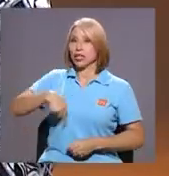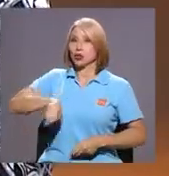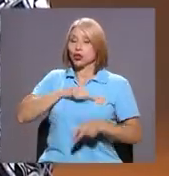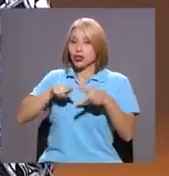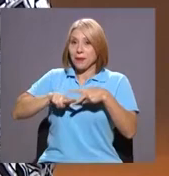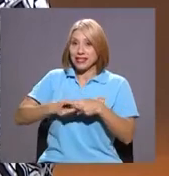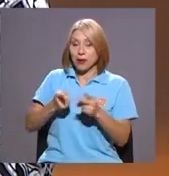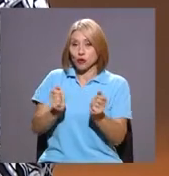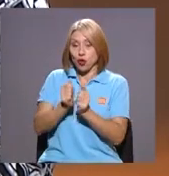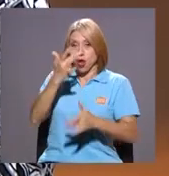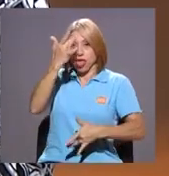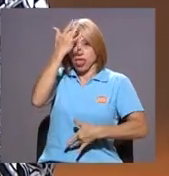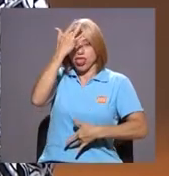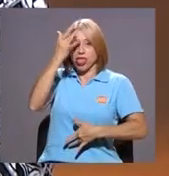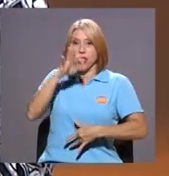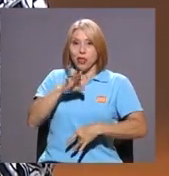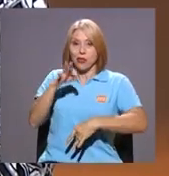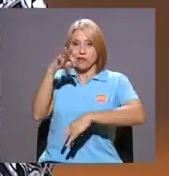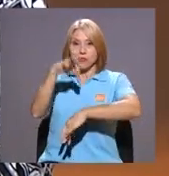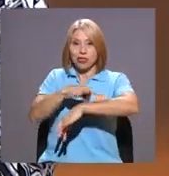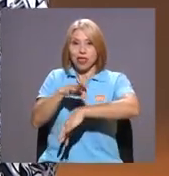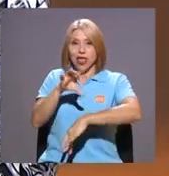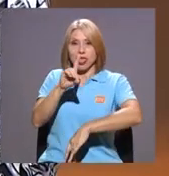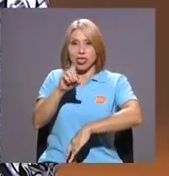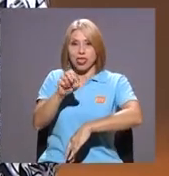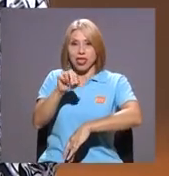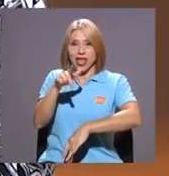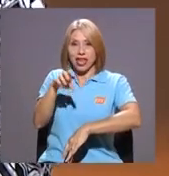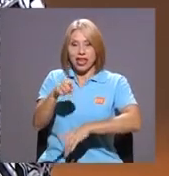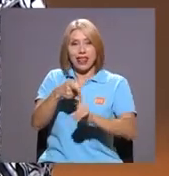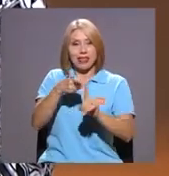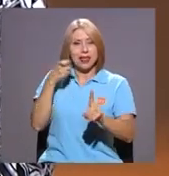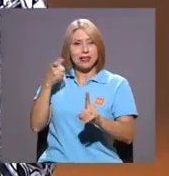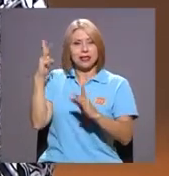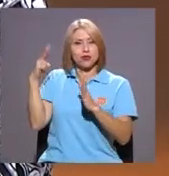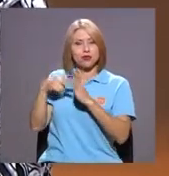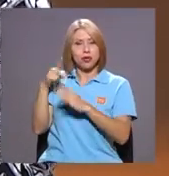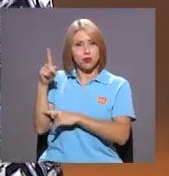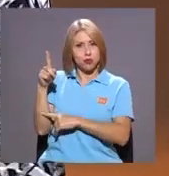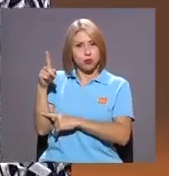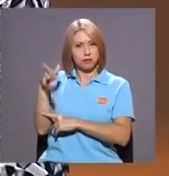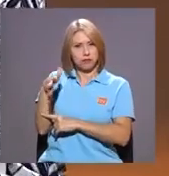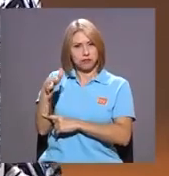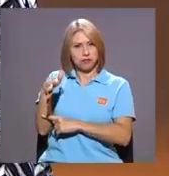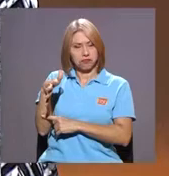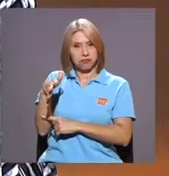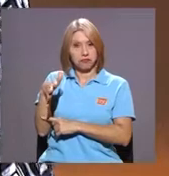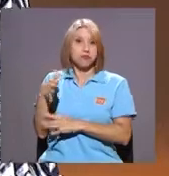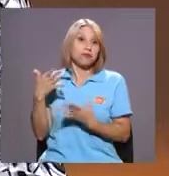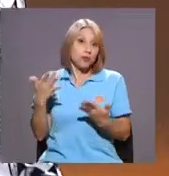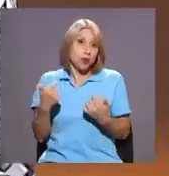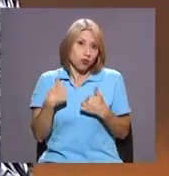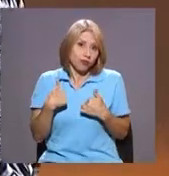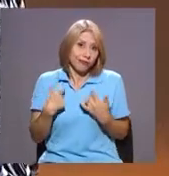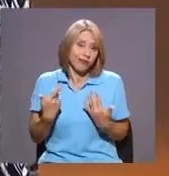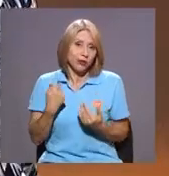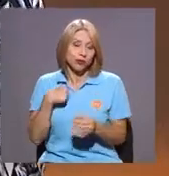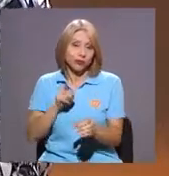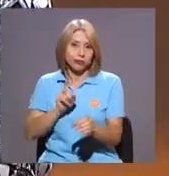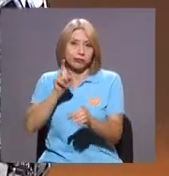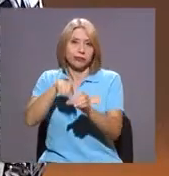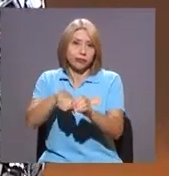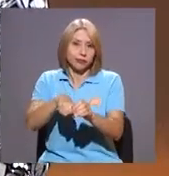dengue desde el año 2001 aproximadamente, por lo menos en mi caso, cuando me incorporé a